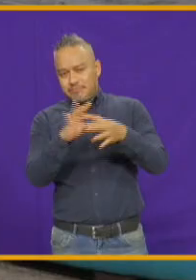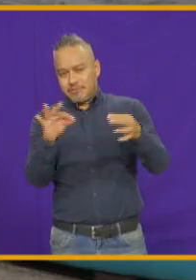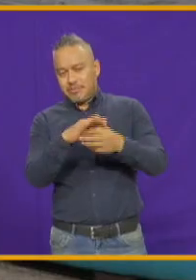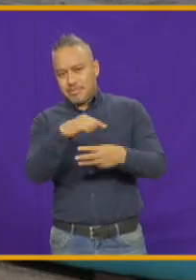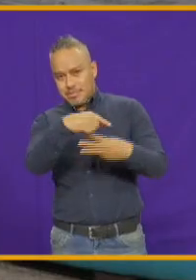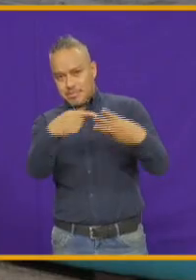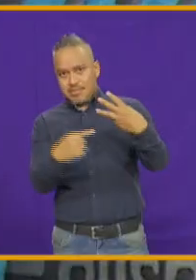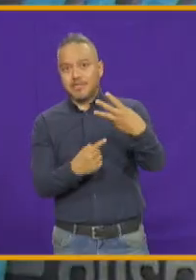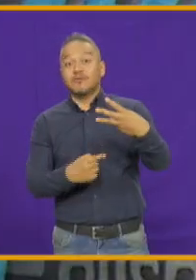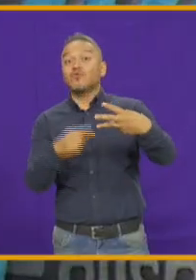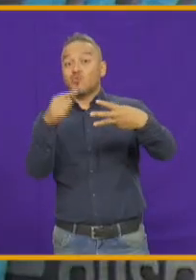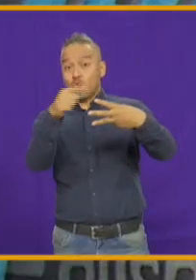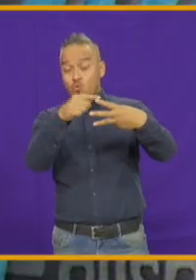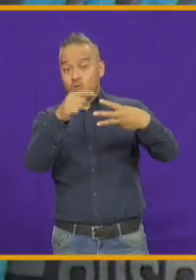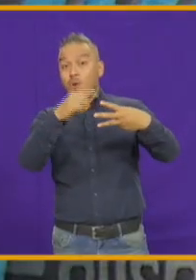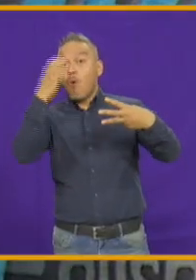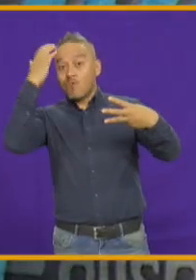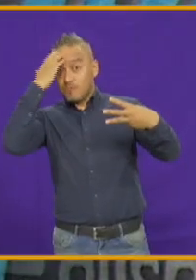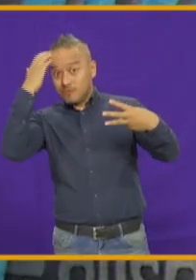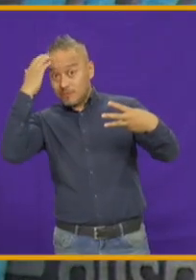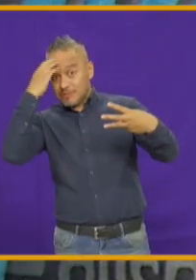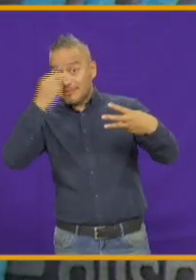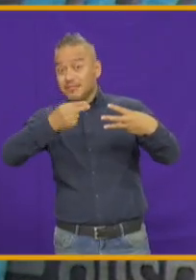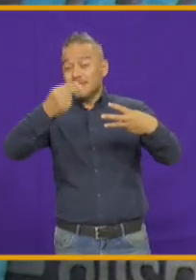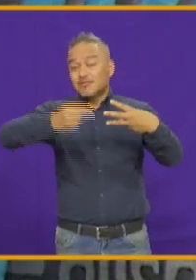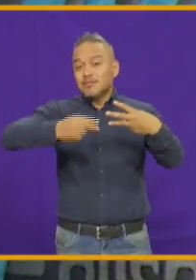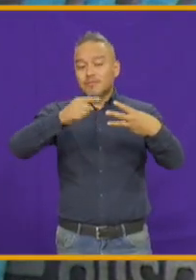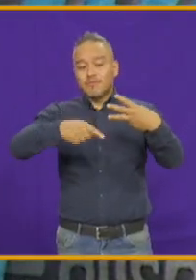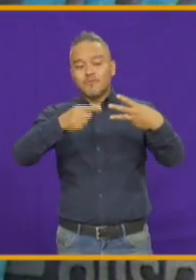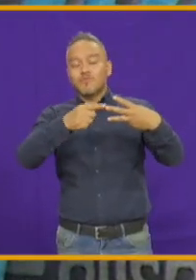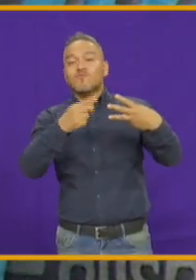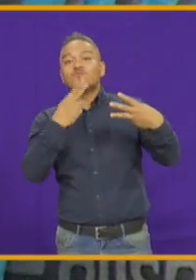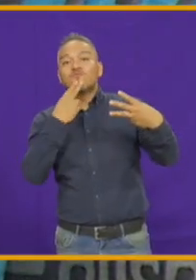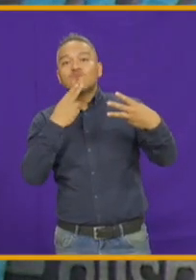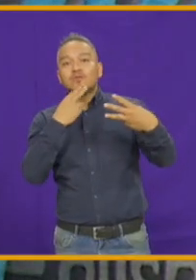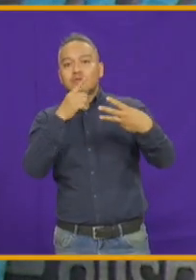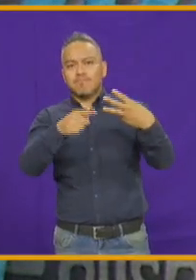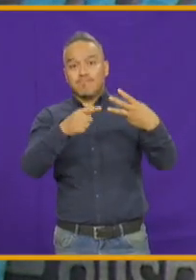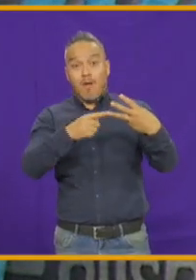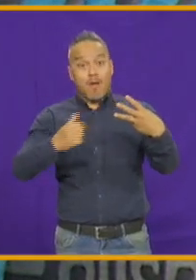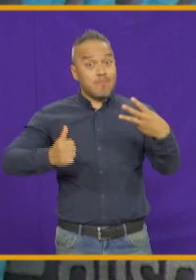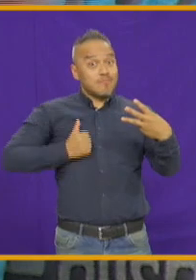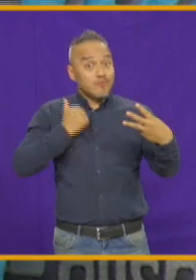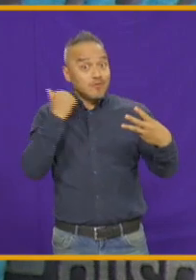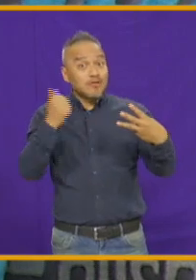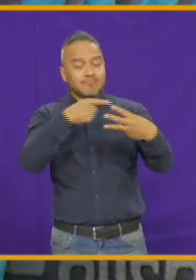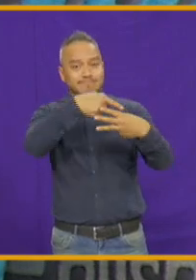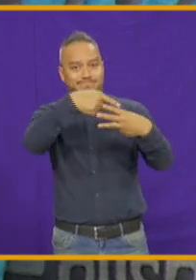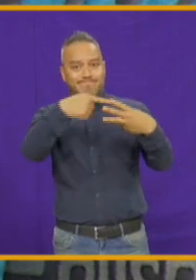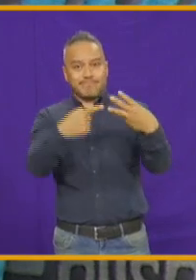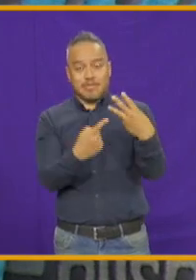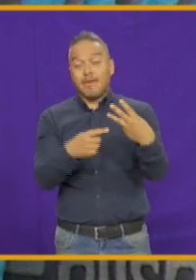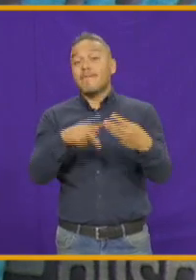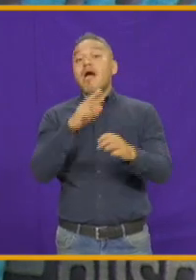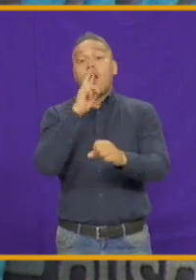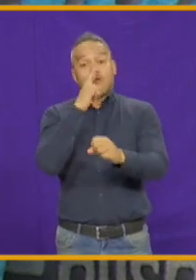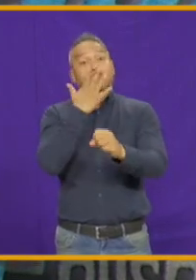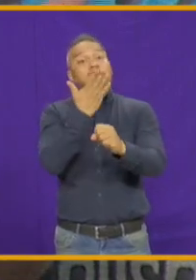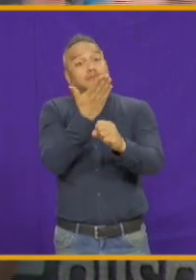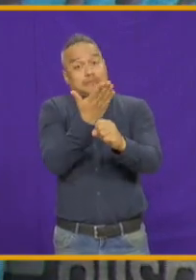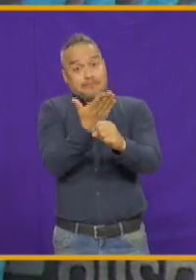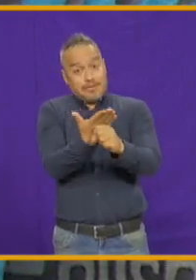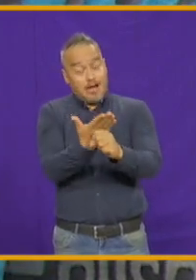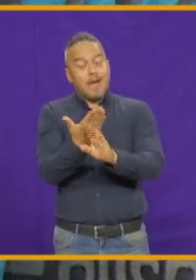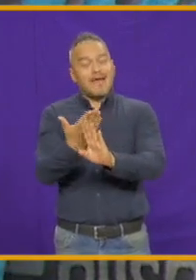es conocimiento tenemos que saber que hay usarlo y aprovecharlo al máximo Obviamente con usos responsables y adecuados como